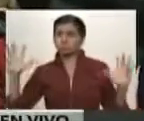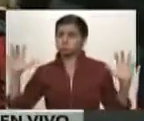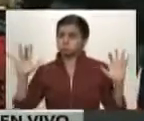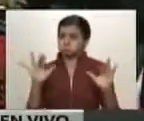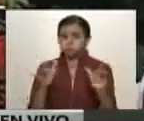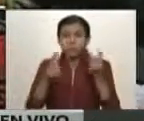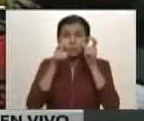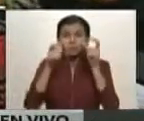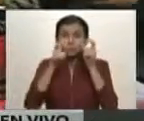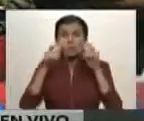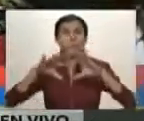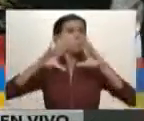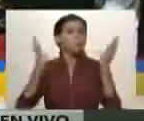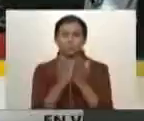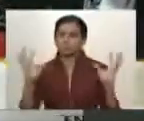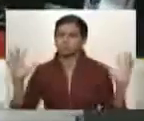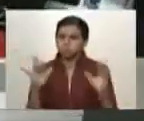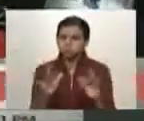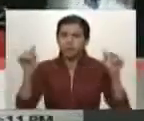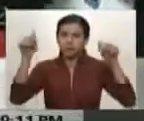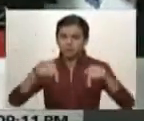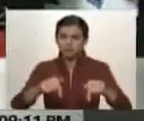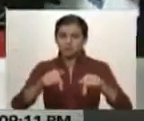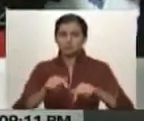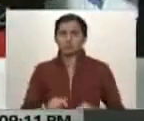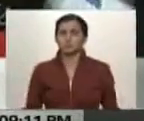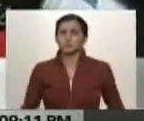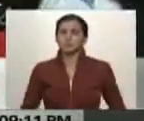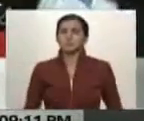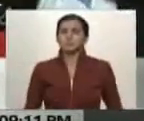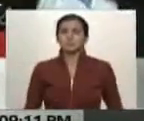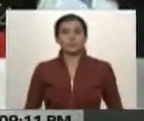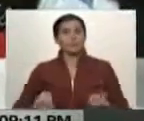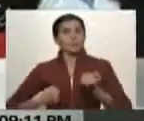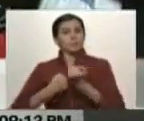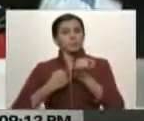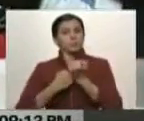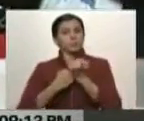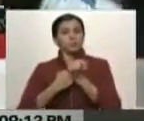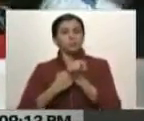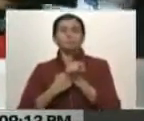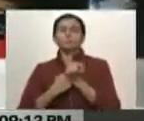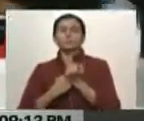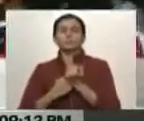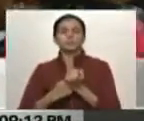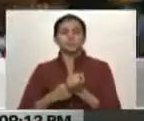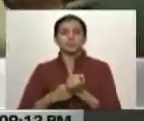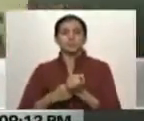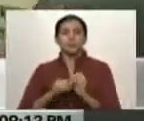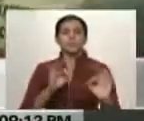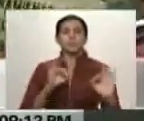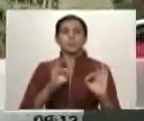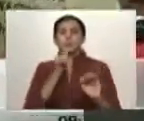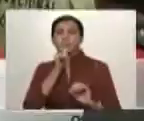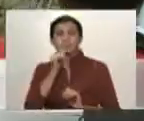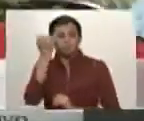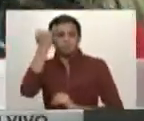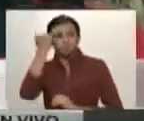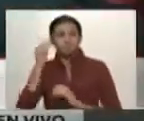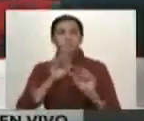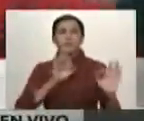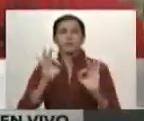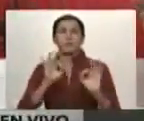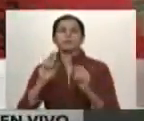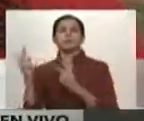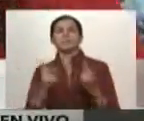en venezuela que forman parte de este programa de acompañamiento internacional organizada por el consejo nacional electoral como